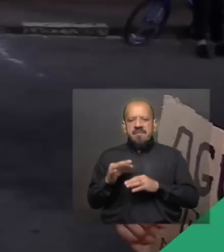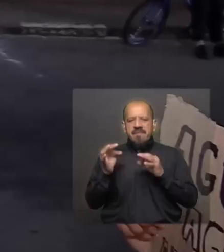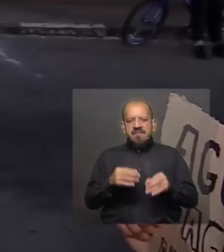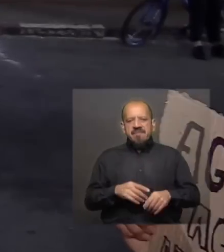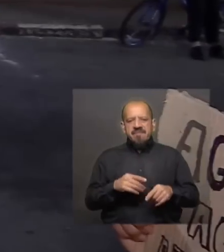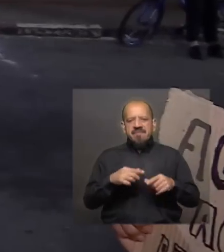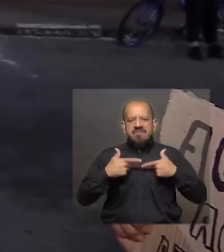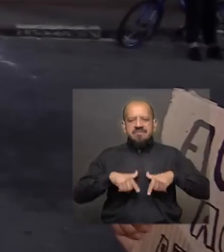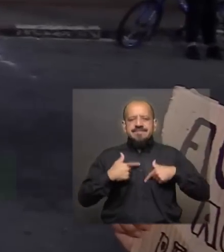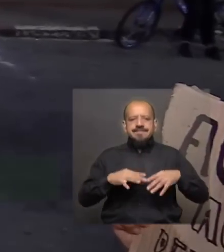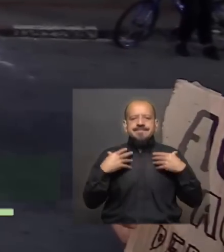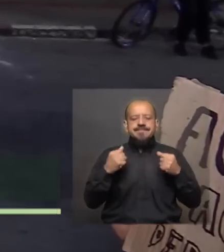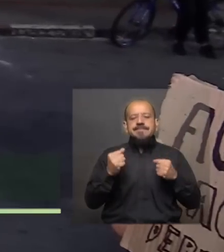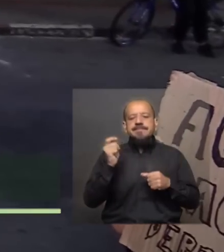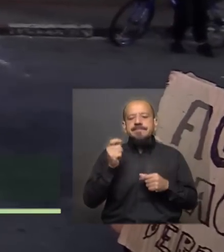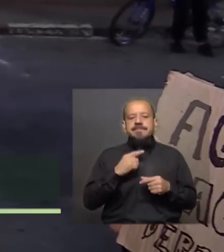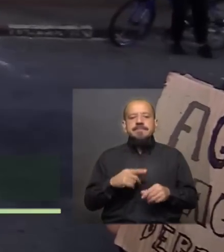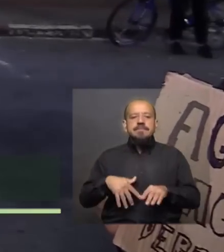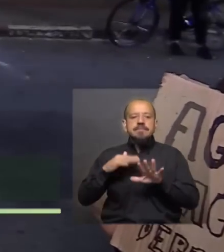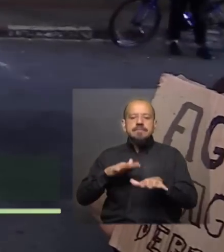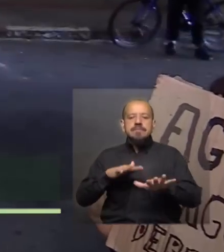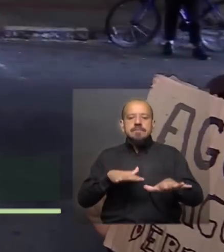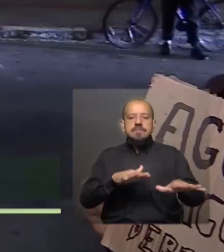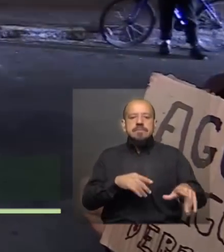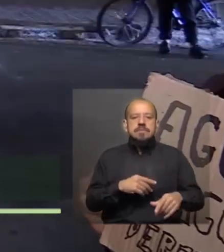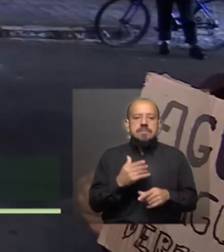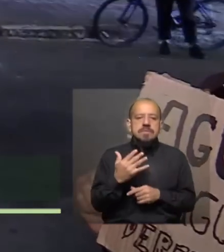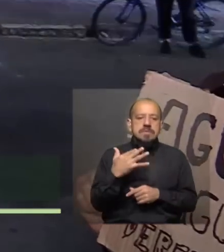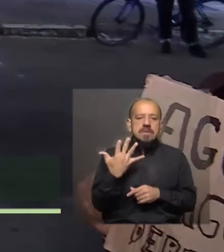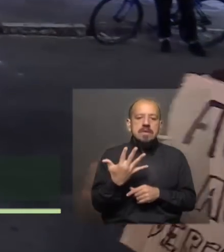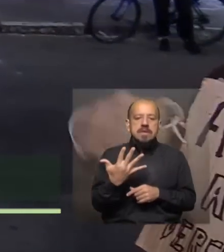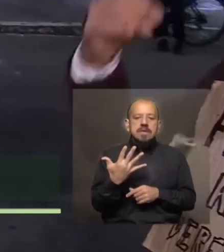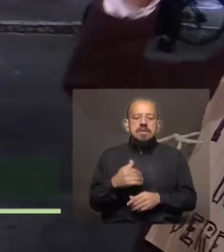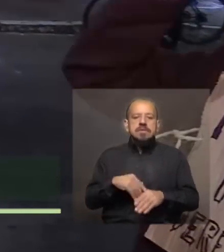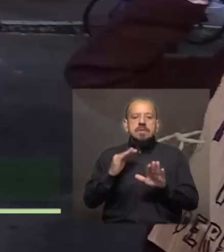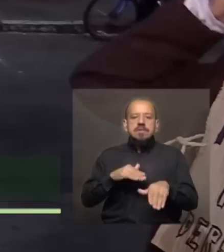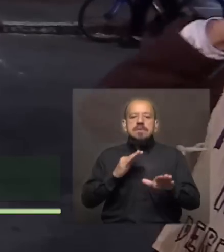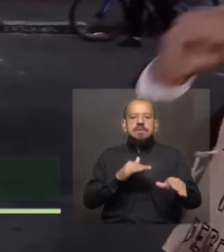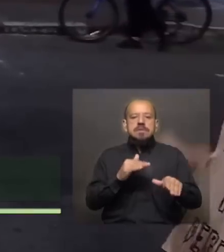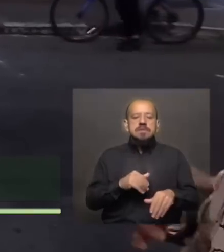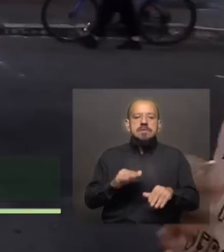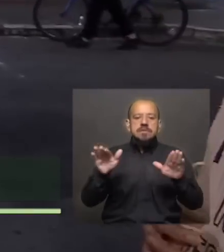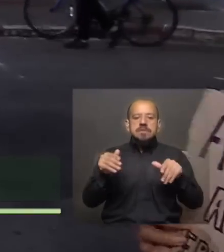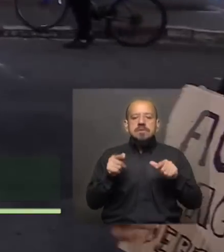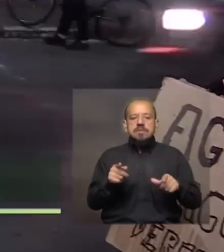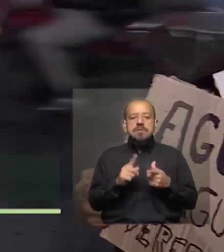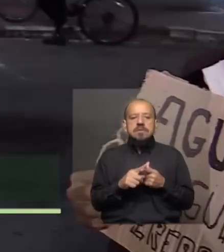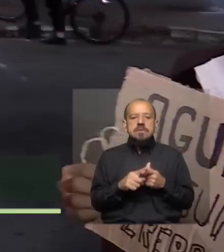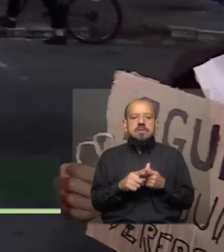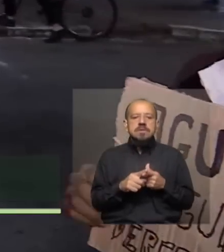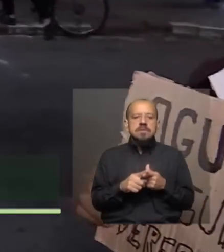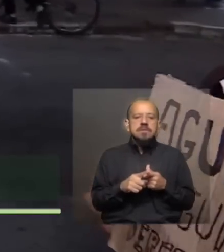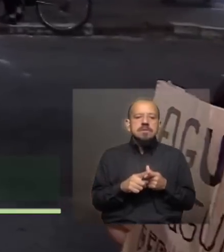de salud pública decíamos la quinta marcha en la jornada en la semana de autoconvocados a través de redes sociales bueno